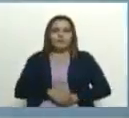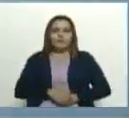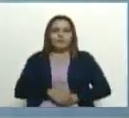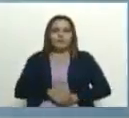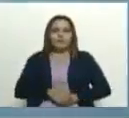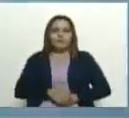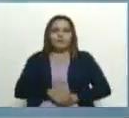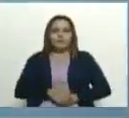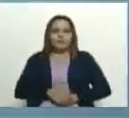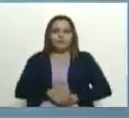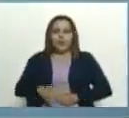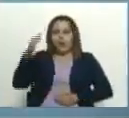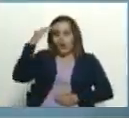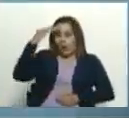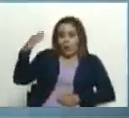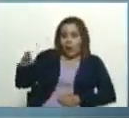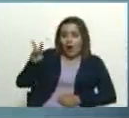Hola,